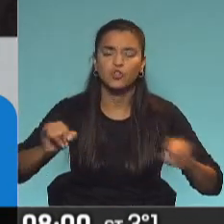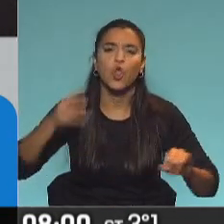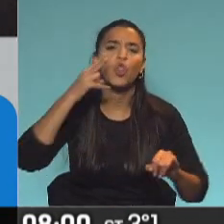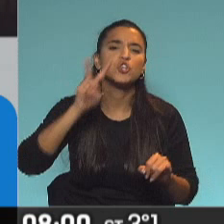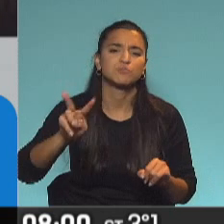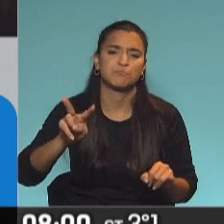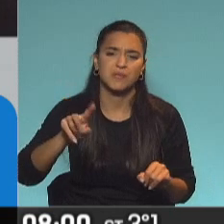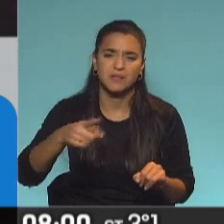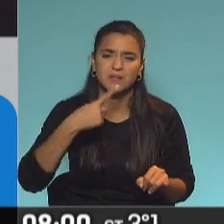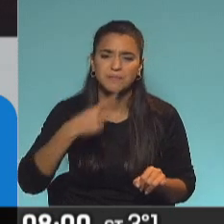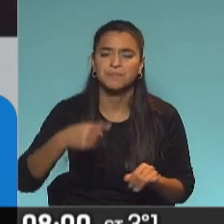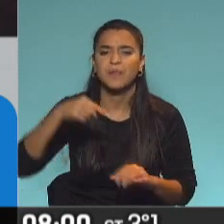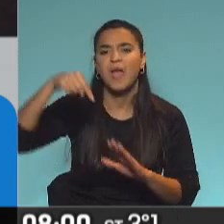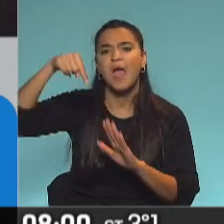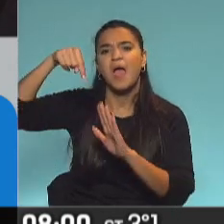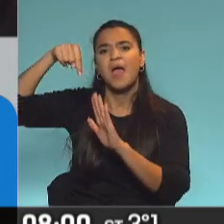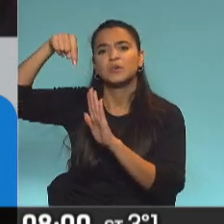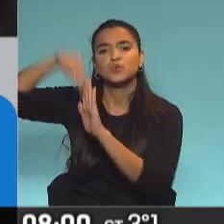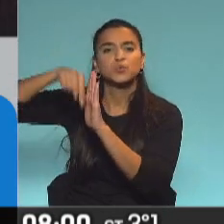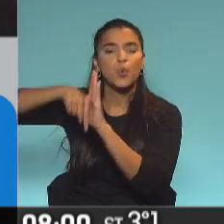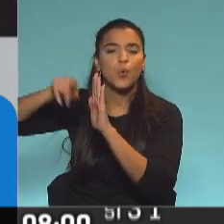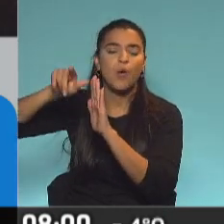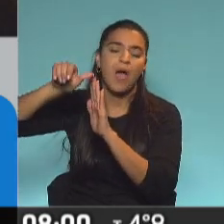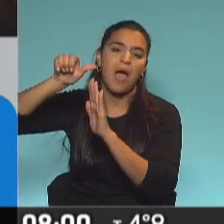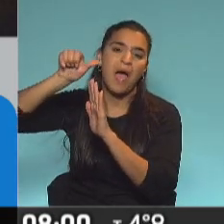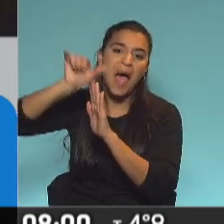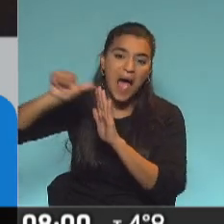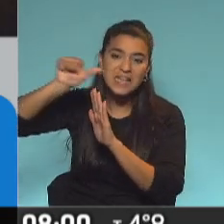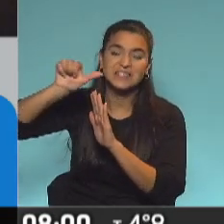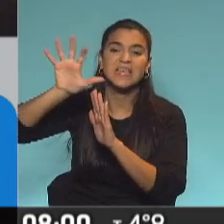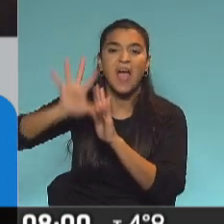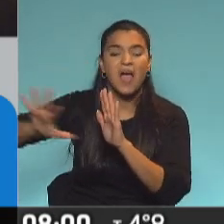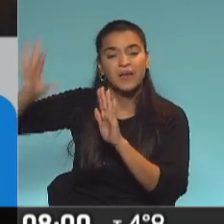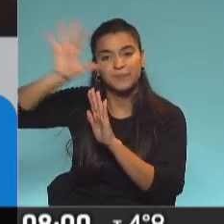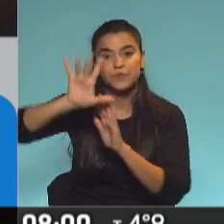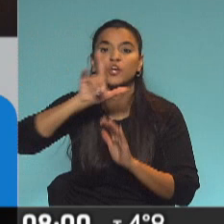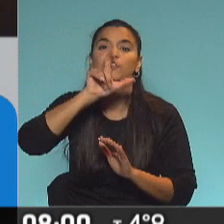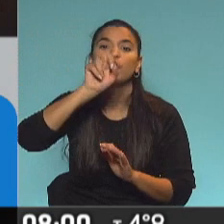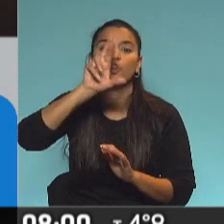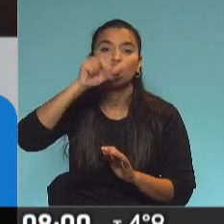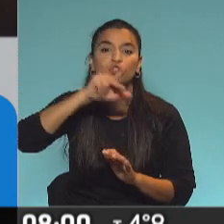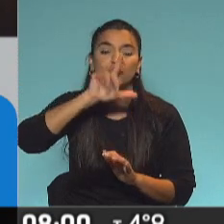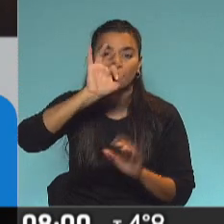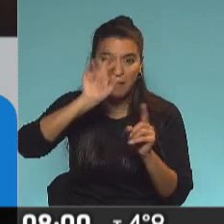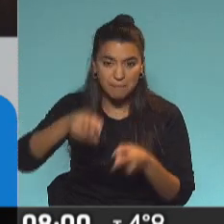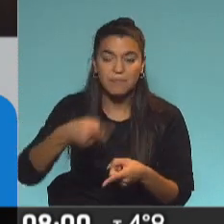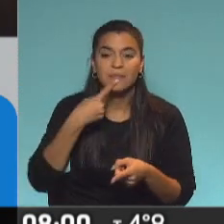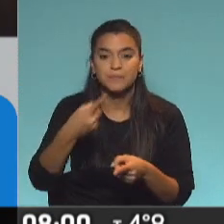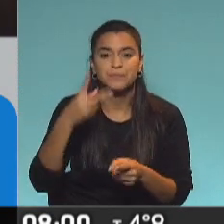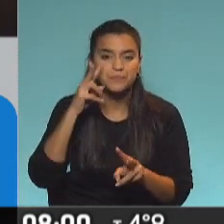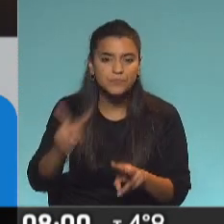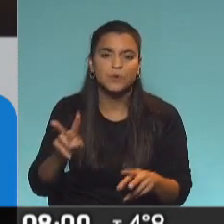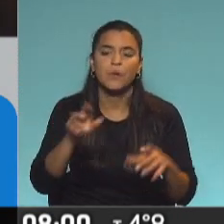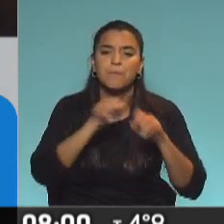2000, que se dio en el sudeste asiático y en Toronto, en Canadá, se estudió el efecto de la epidemia y de la